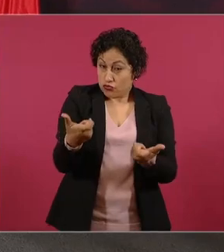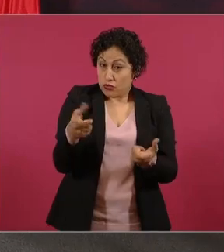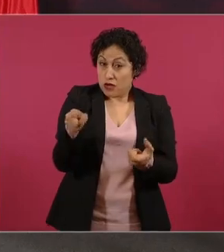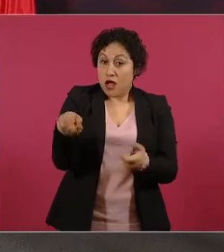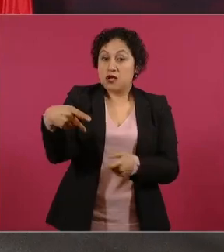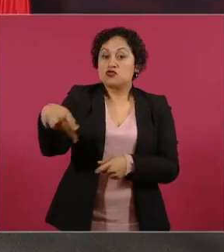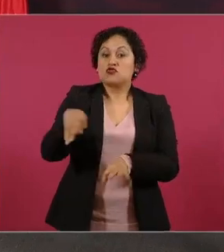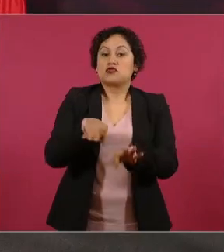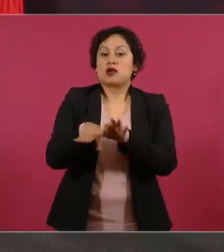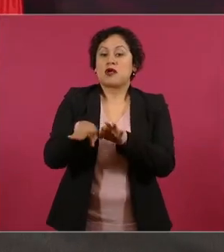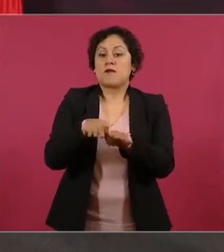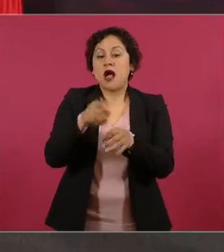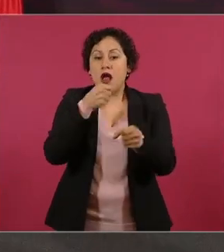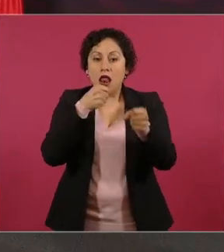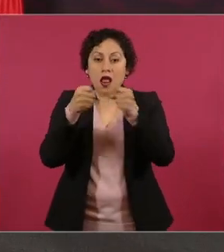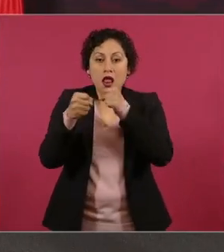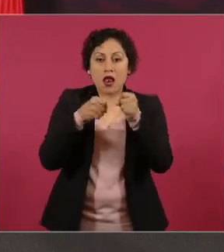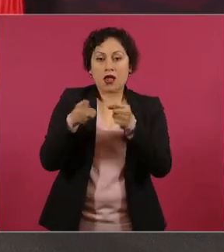trabajo